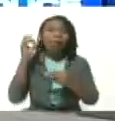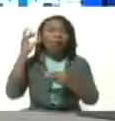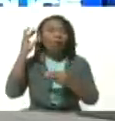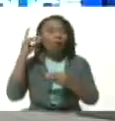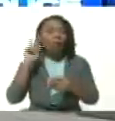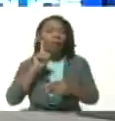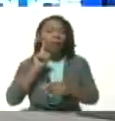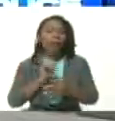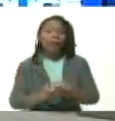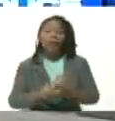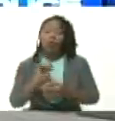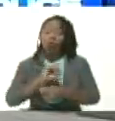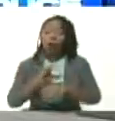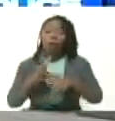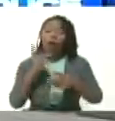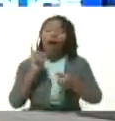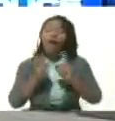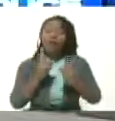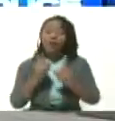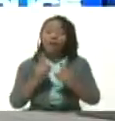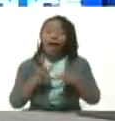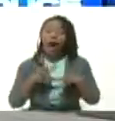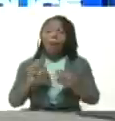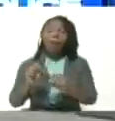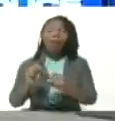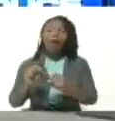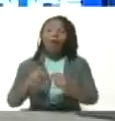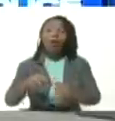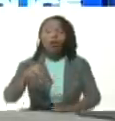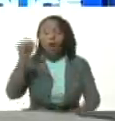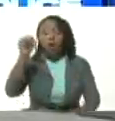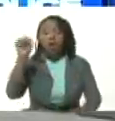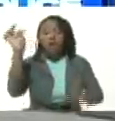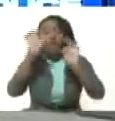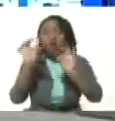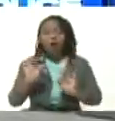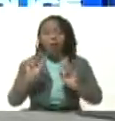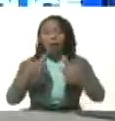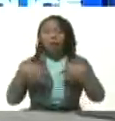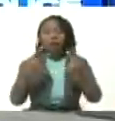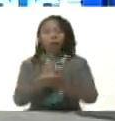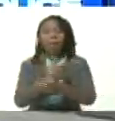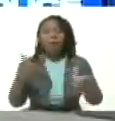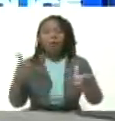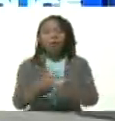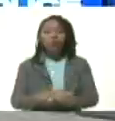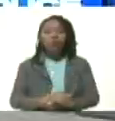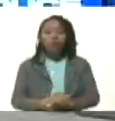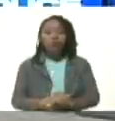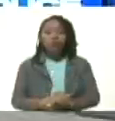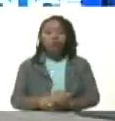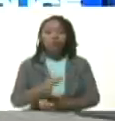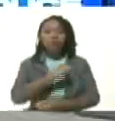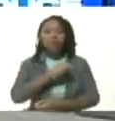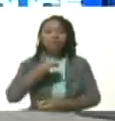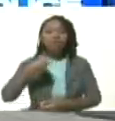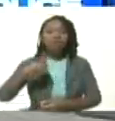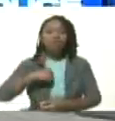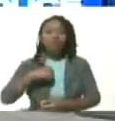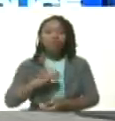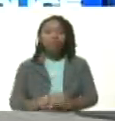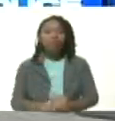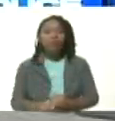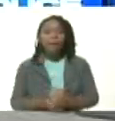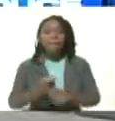Muchas veces el capitalismo del norte, con las fórmulas neoliberales, ha priorizado